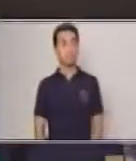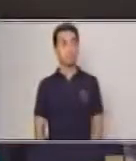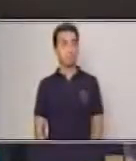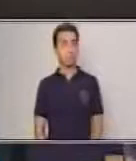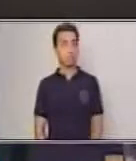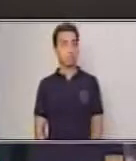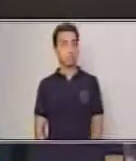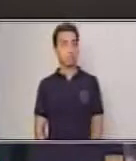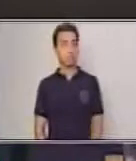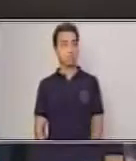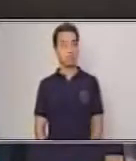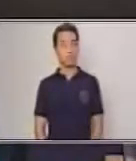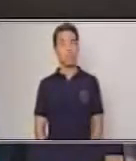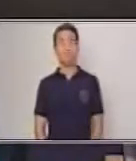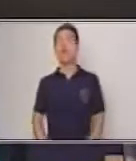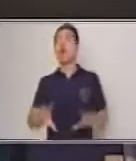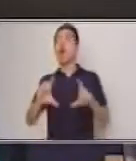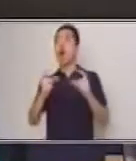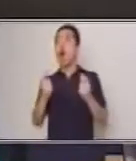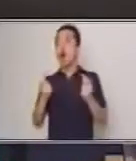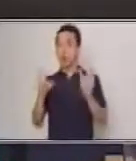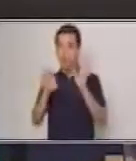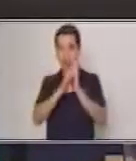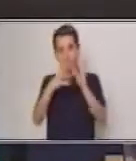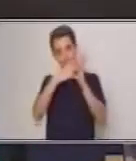A más B